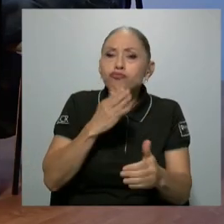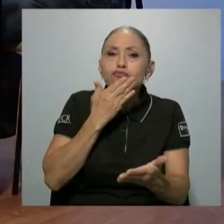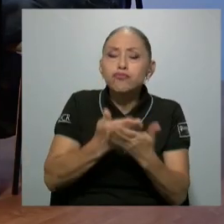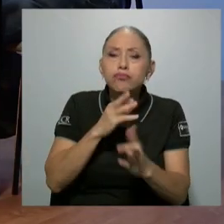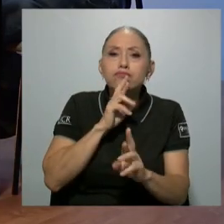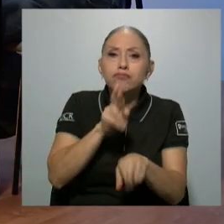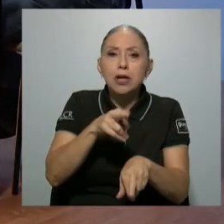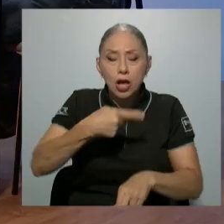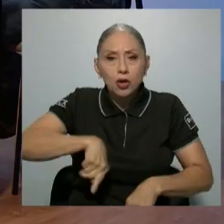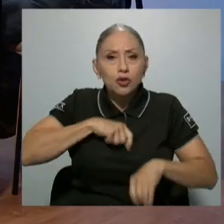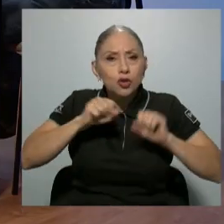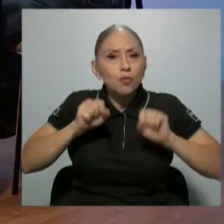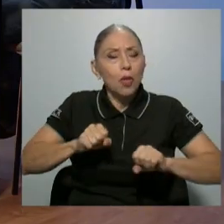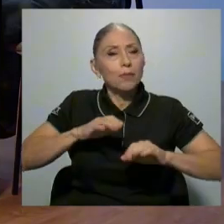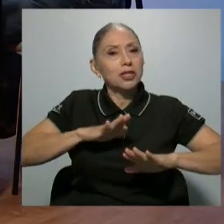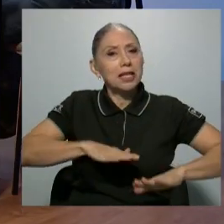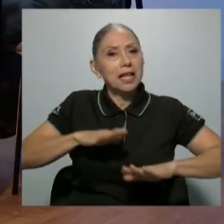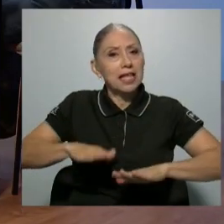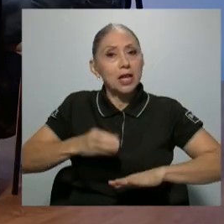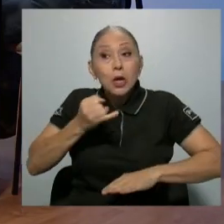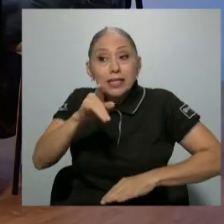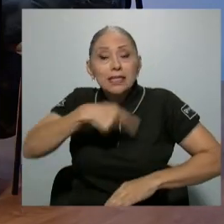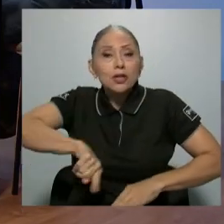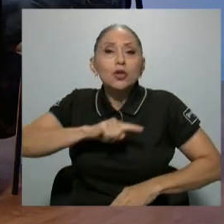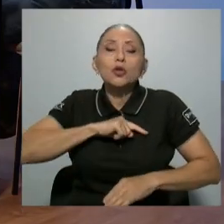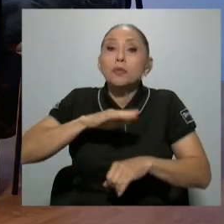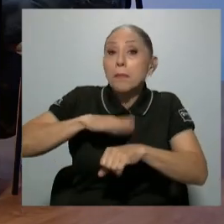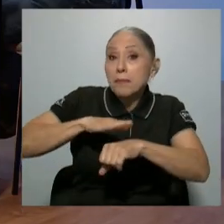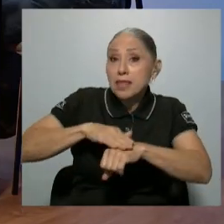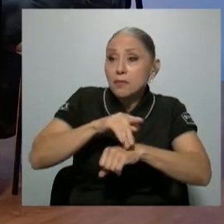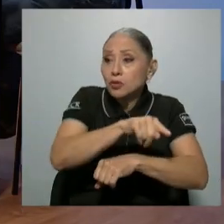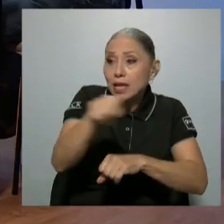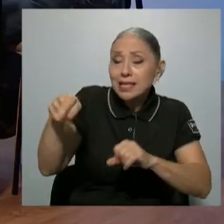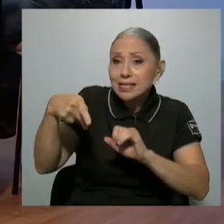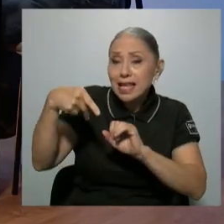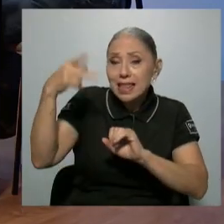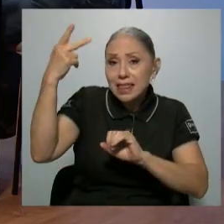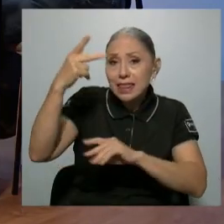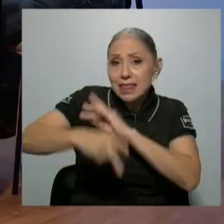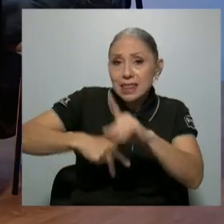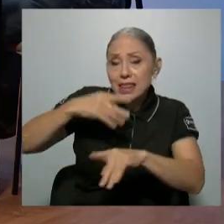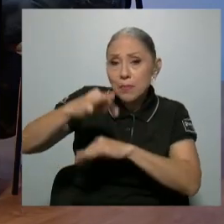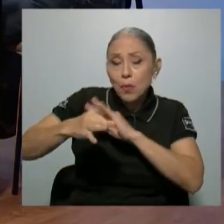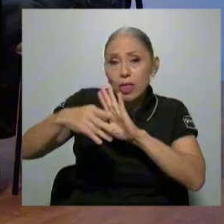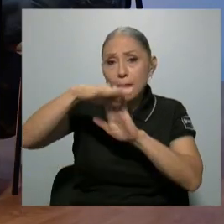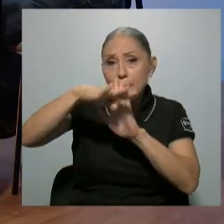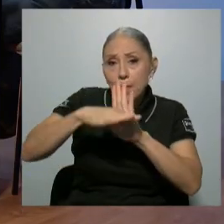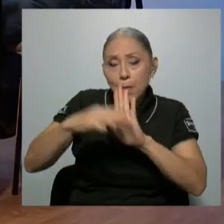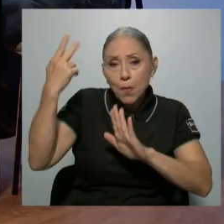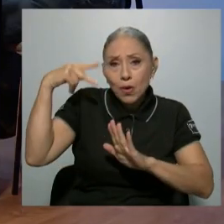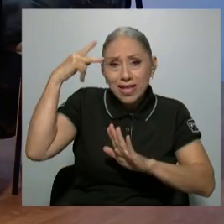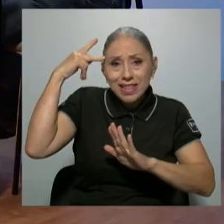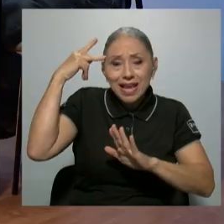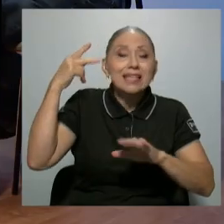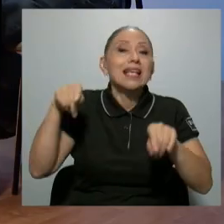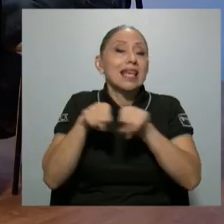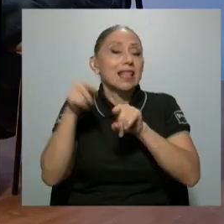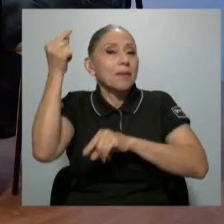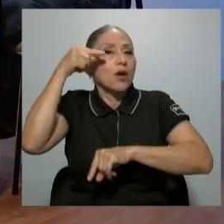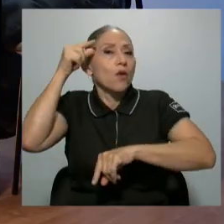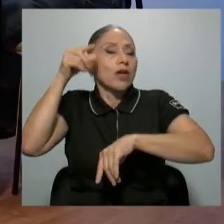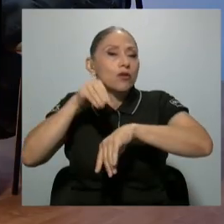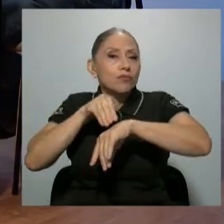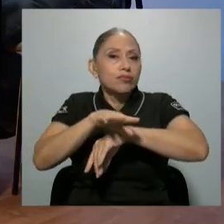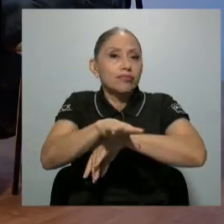que si permitimos que ese tipo de políticas, ese tipo de intervenciones gubernamentales independientes,